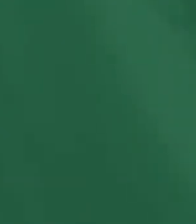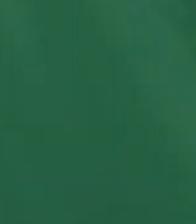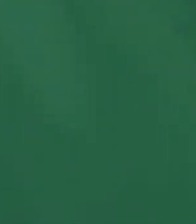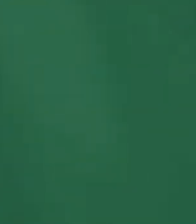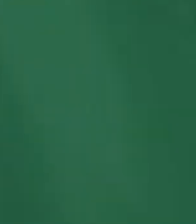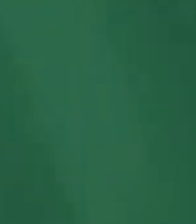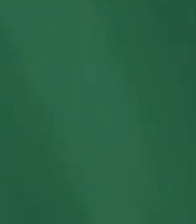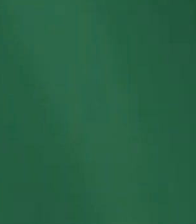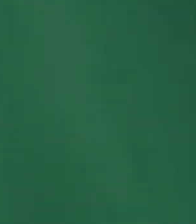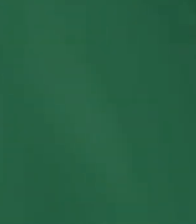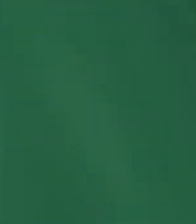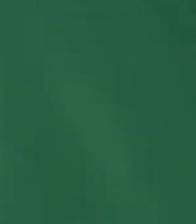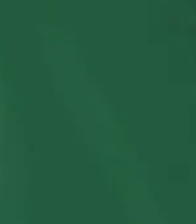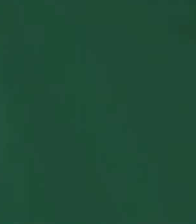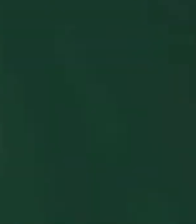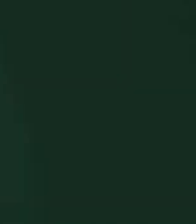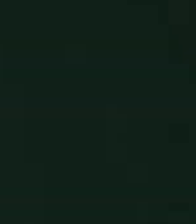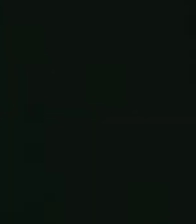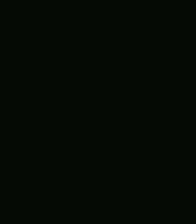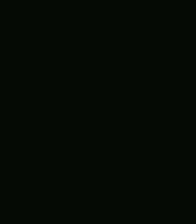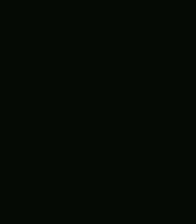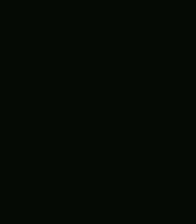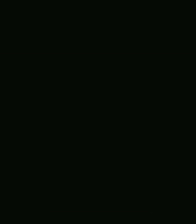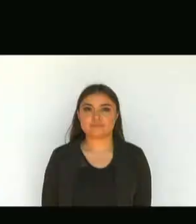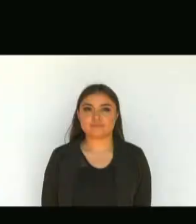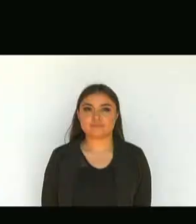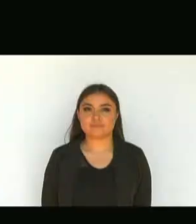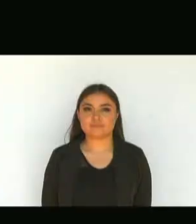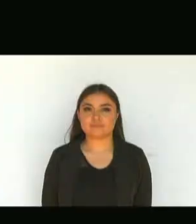Instituto Mexicano del Seguro Social.